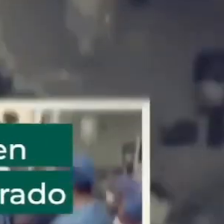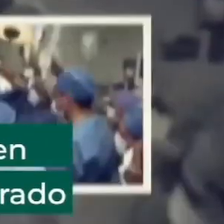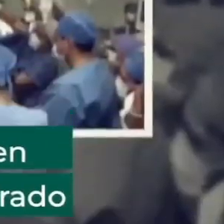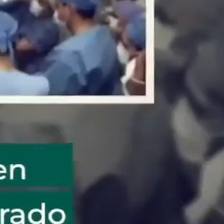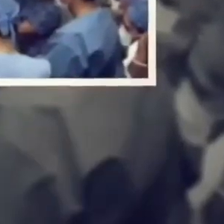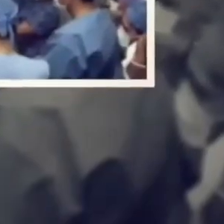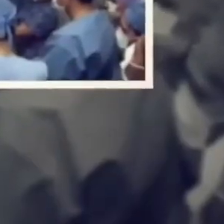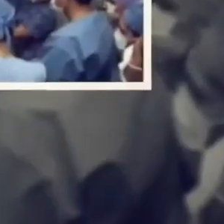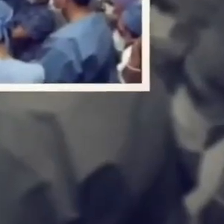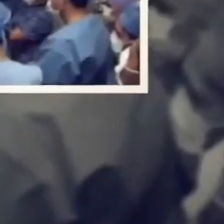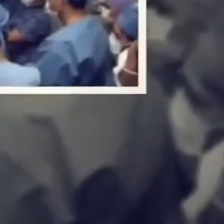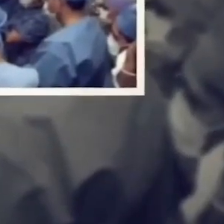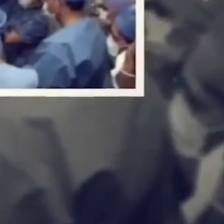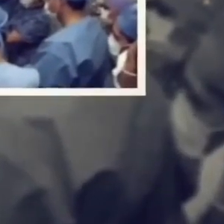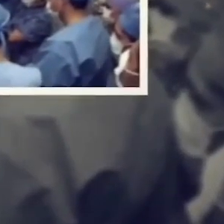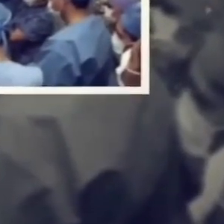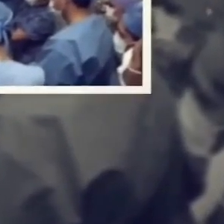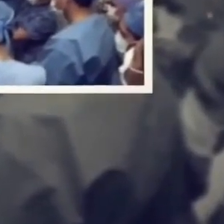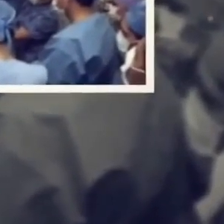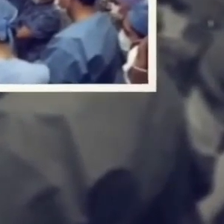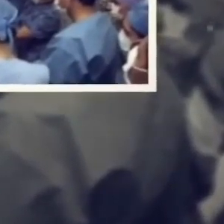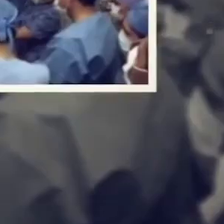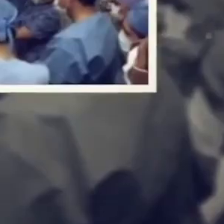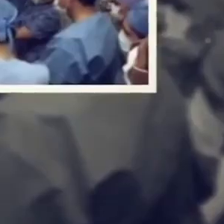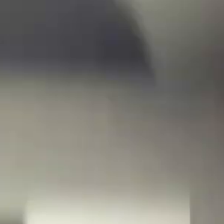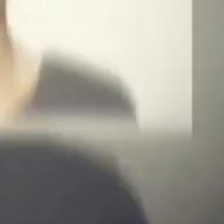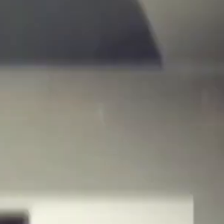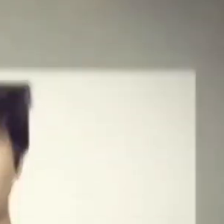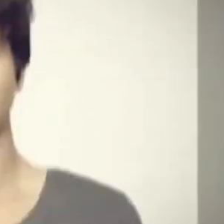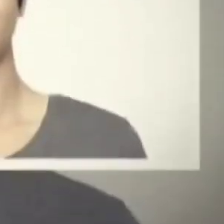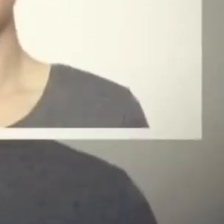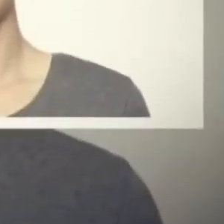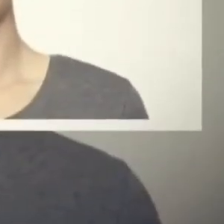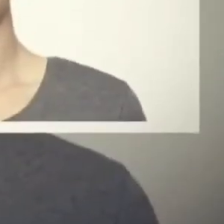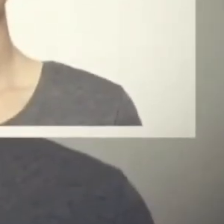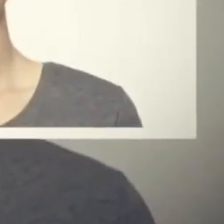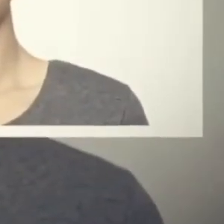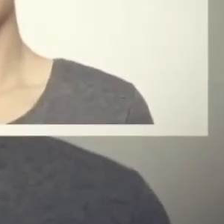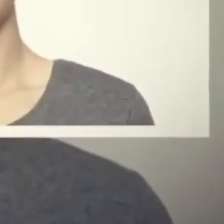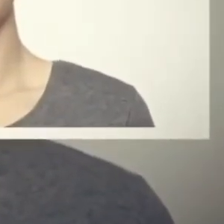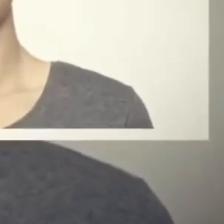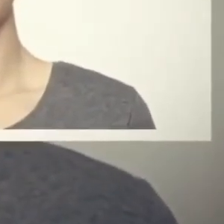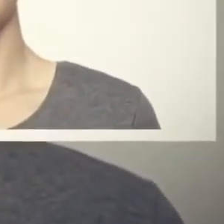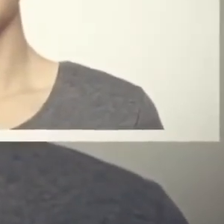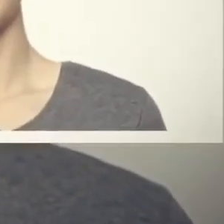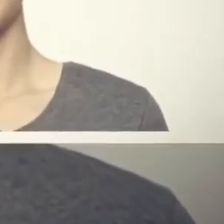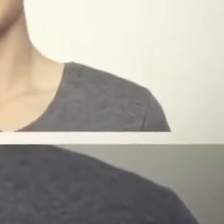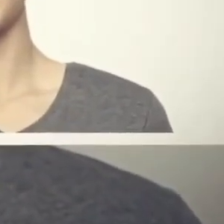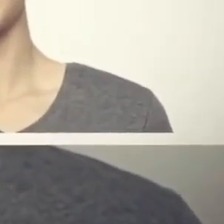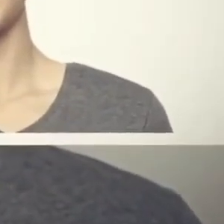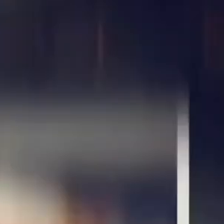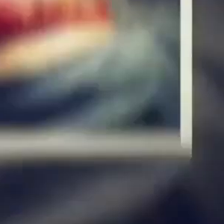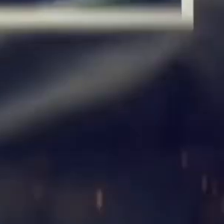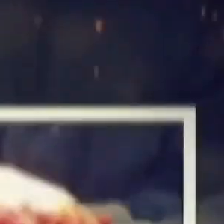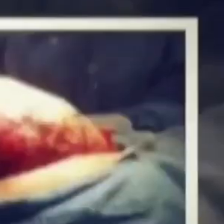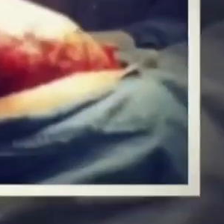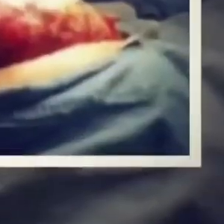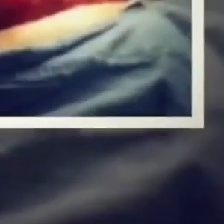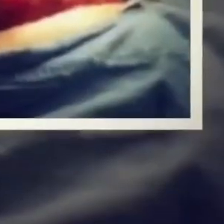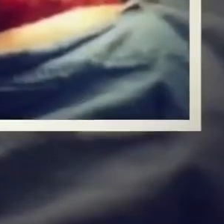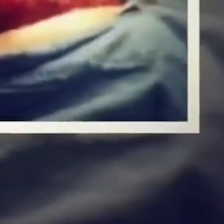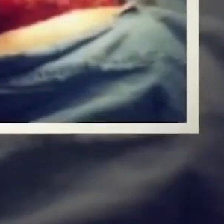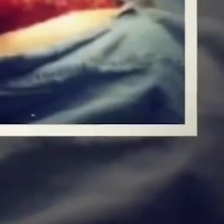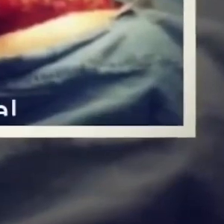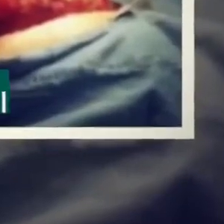es inaugurado. Se realiza el primer implante de corazón artificial permanente. Se crea IMSS Digital para digitalizar trámites del instituto.